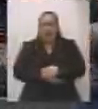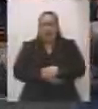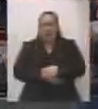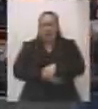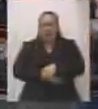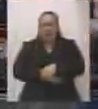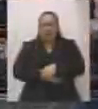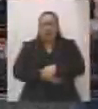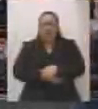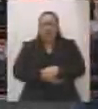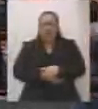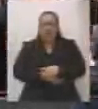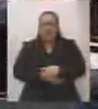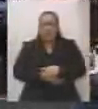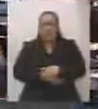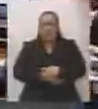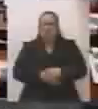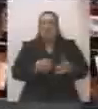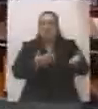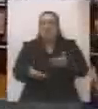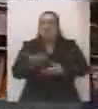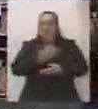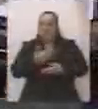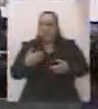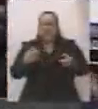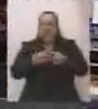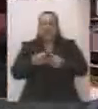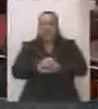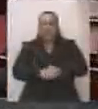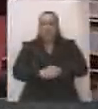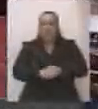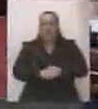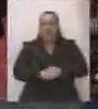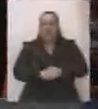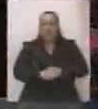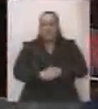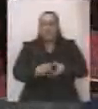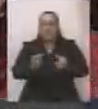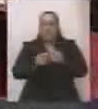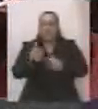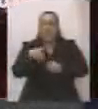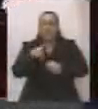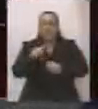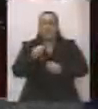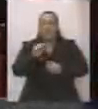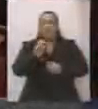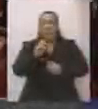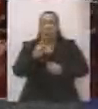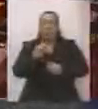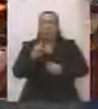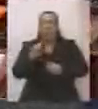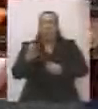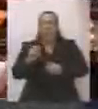Bien, muchas gracias, señoras y señores. Vamos a recibir a la señora presidenta del Congreso de la República, congresista Ana María Solórzano